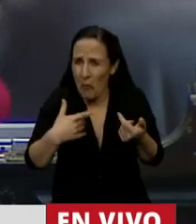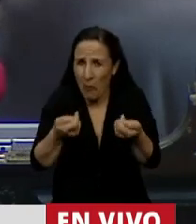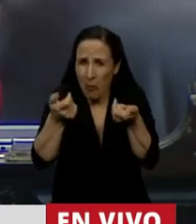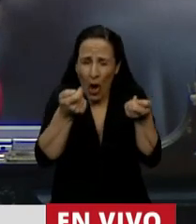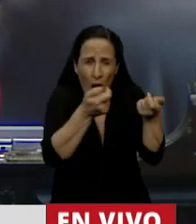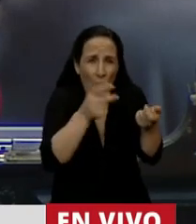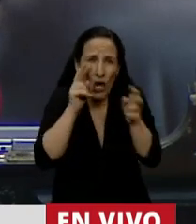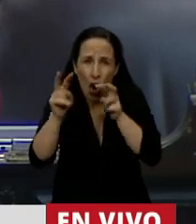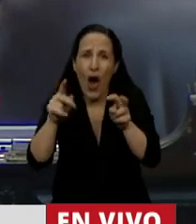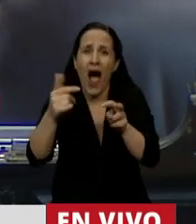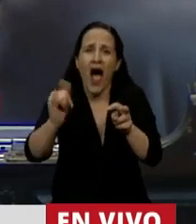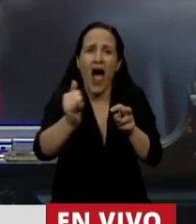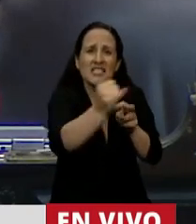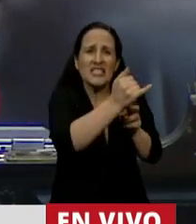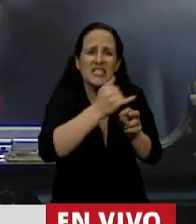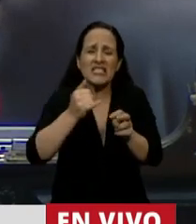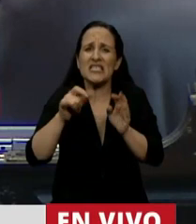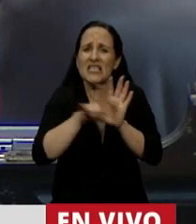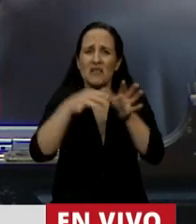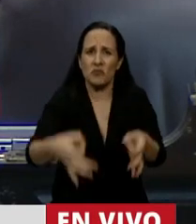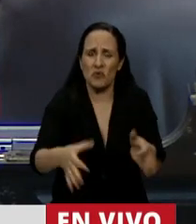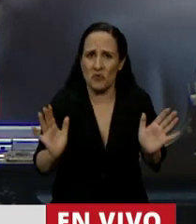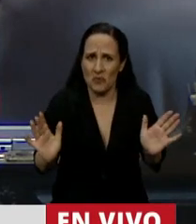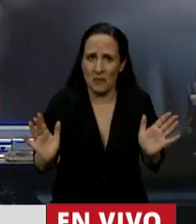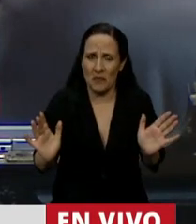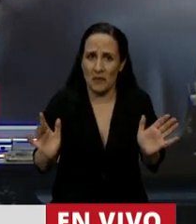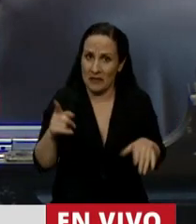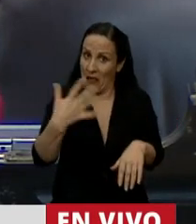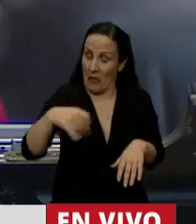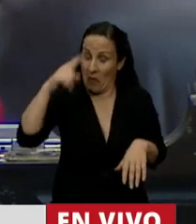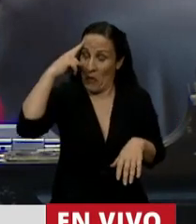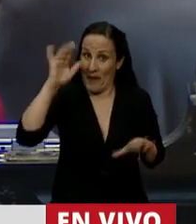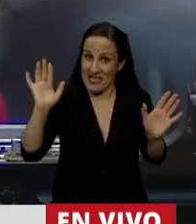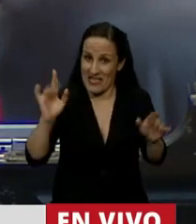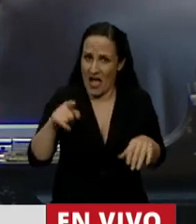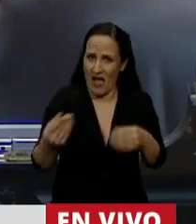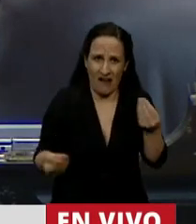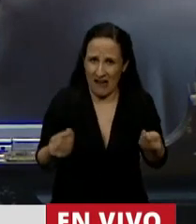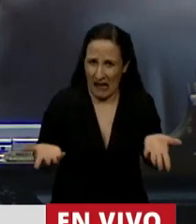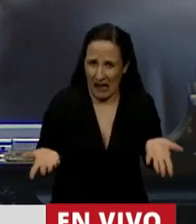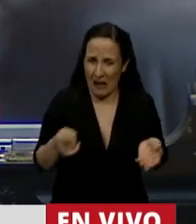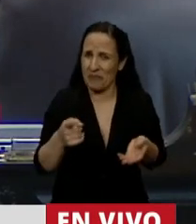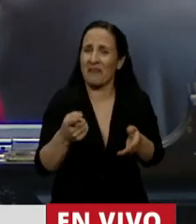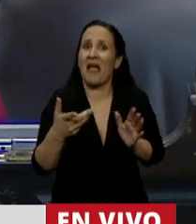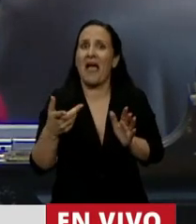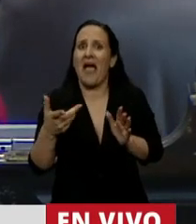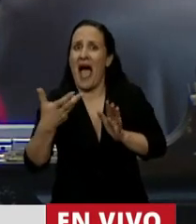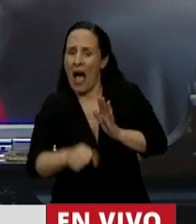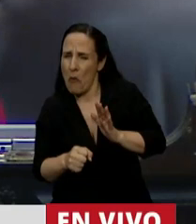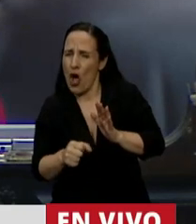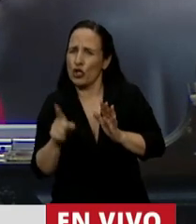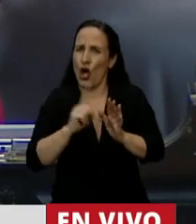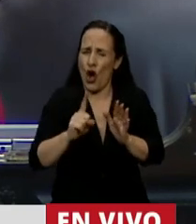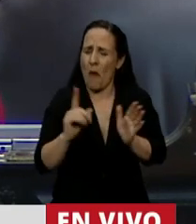pocos lugares donde se está aplicando esta ley es como para pensar lo que está pasando si es solo el aborto o hay otras